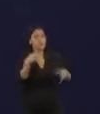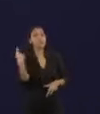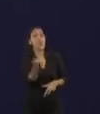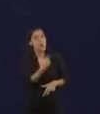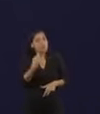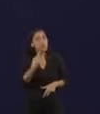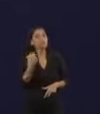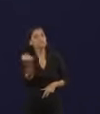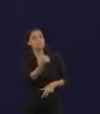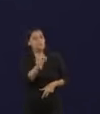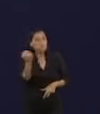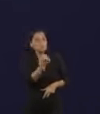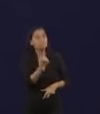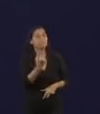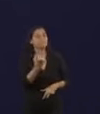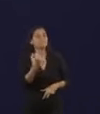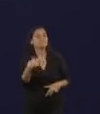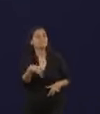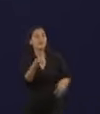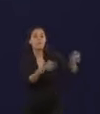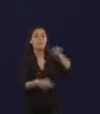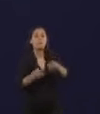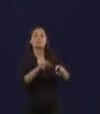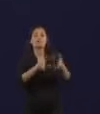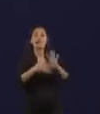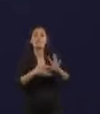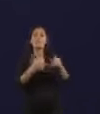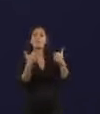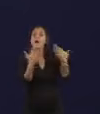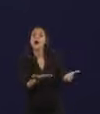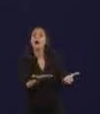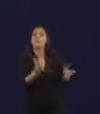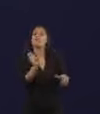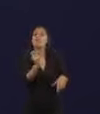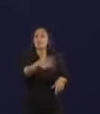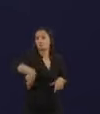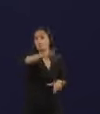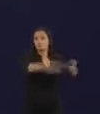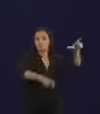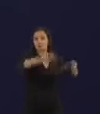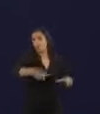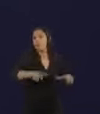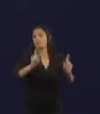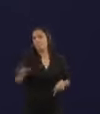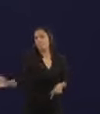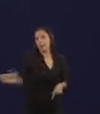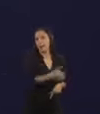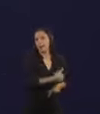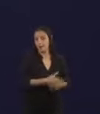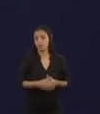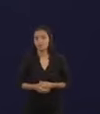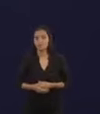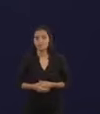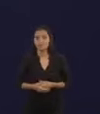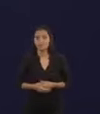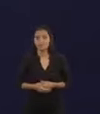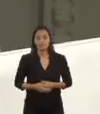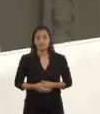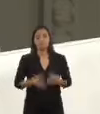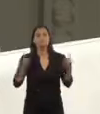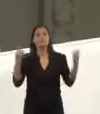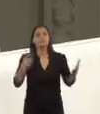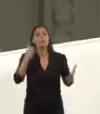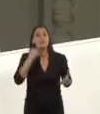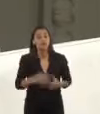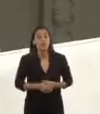que efectivamente sea lo más beneficioso y lo más razonable para para todos Qué tal